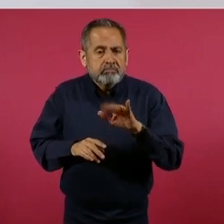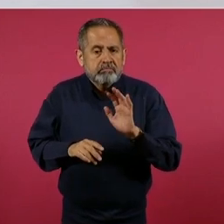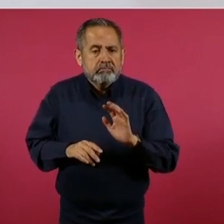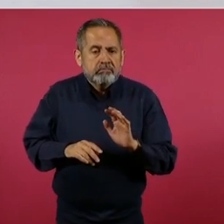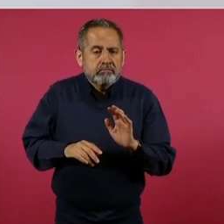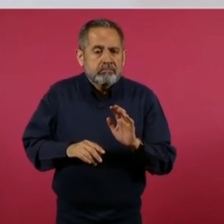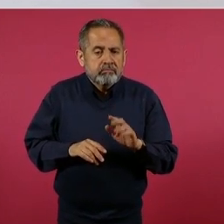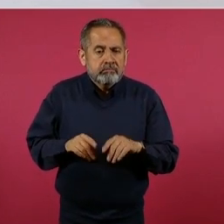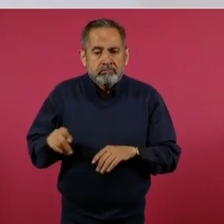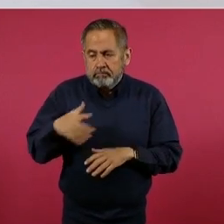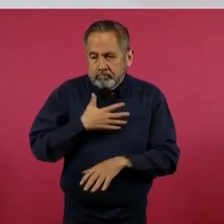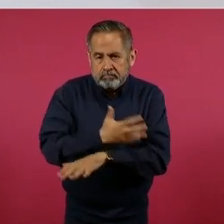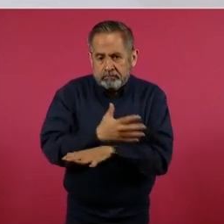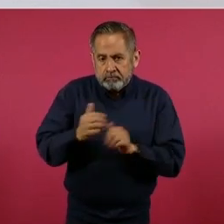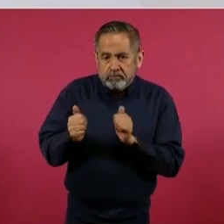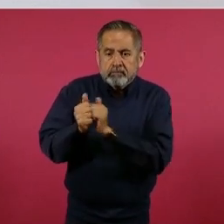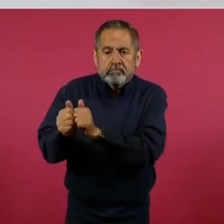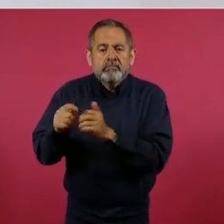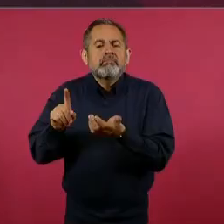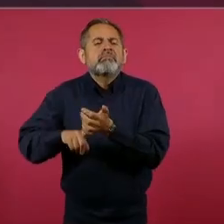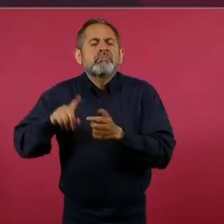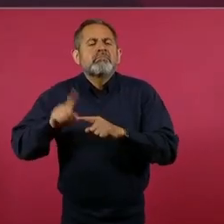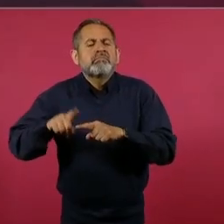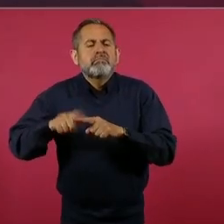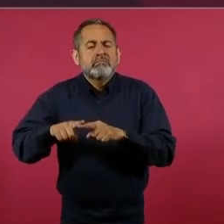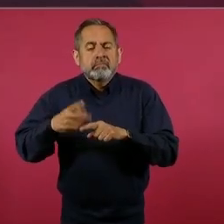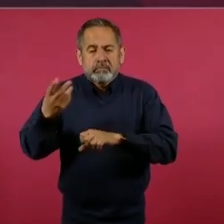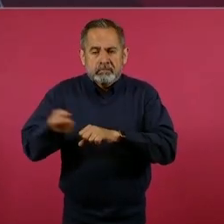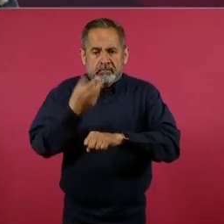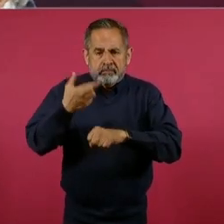la acompañe como secretario de